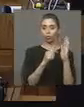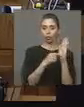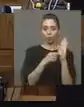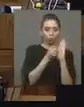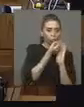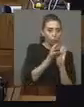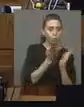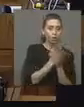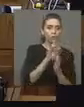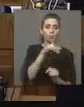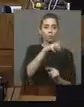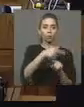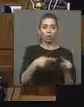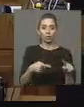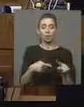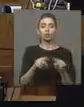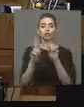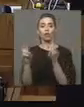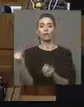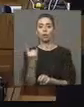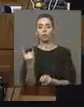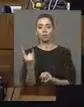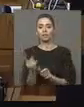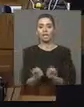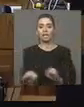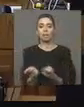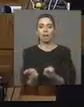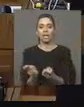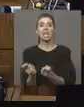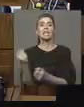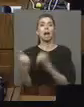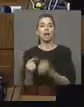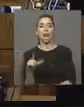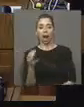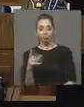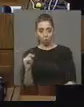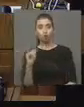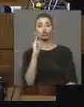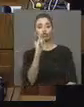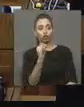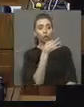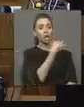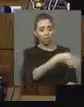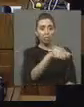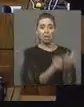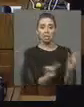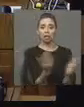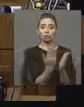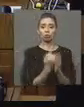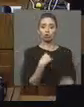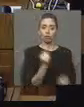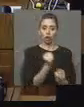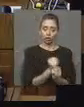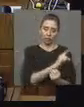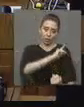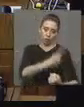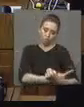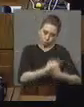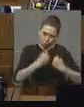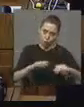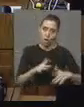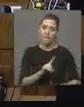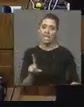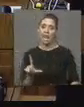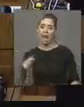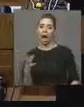los estudiantes de la educación media con respecto a las universidades que son controladas por Lauret. sí, le dije a esos estudiantes que voy a trabajar con toda mi fuerza para que ni